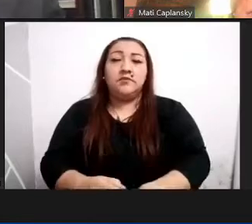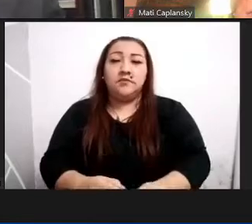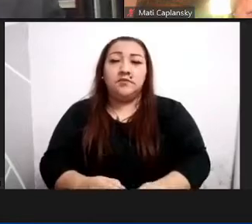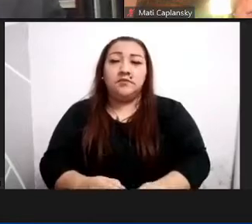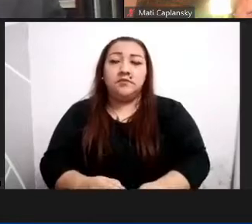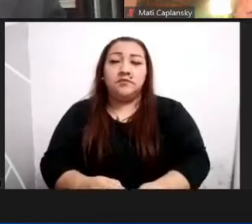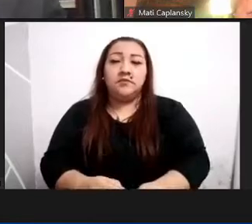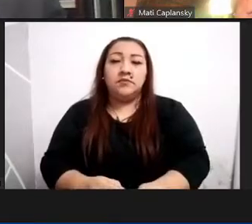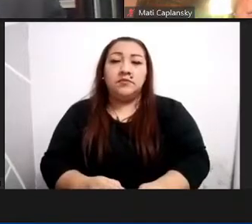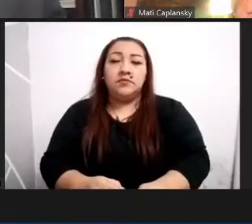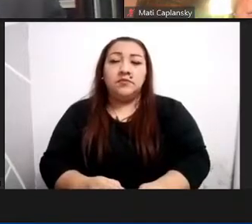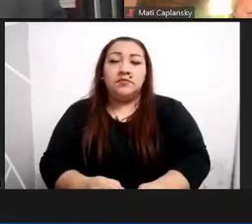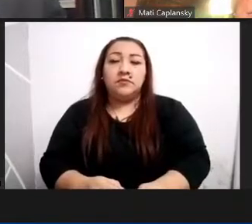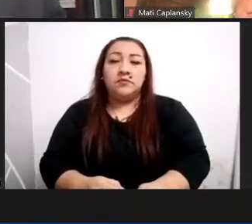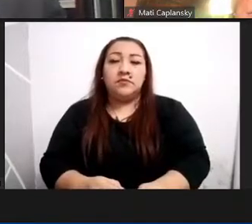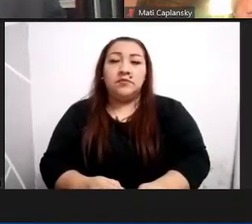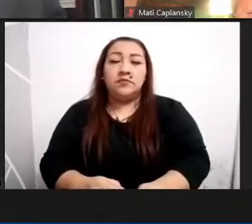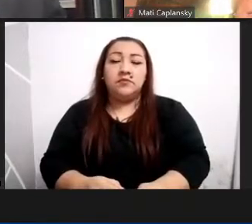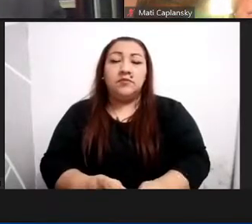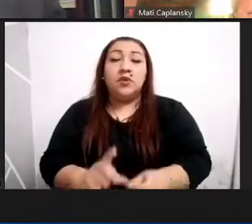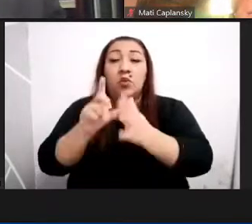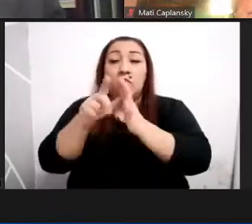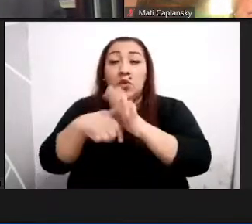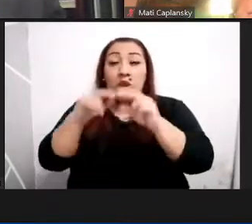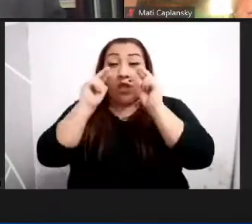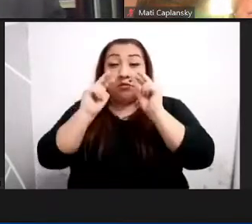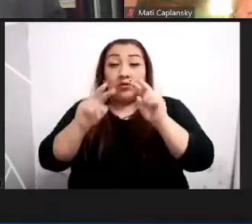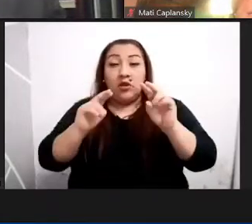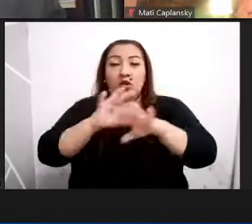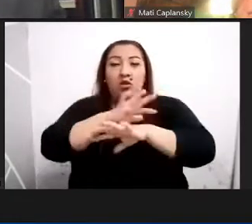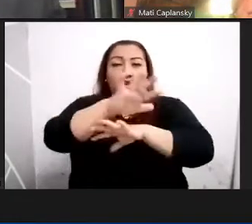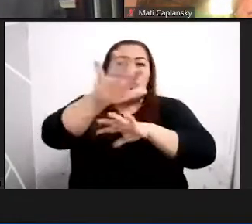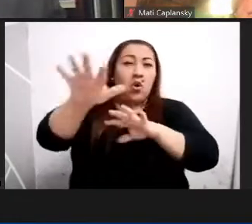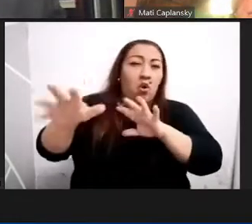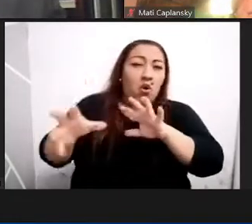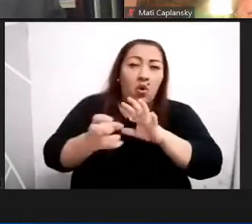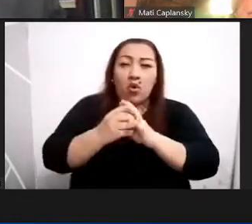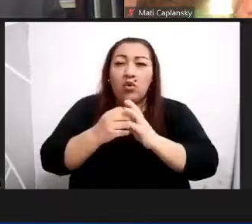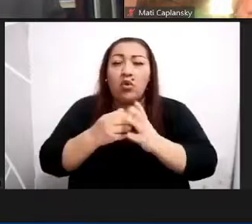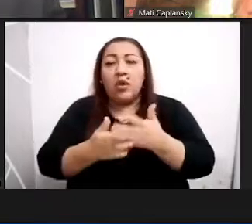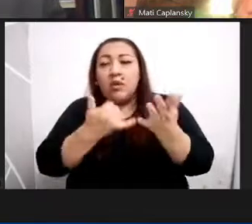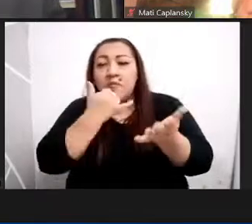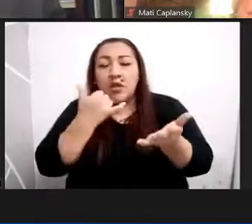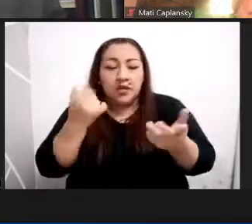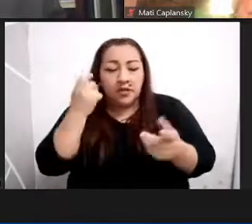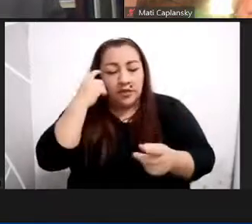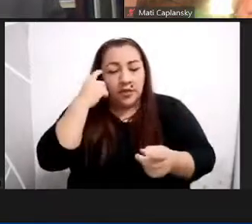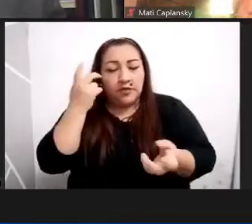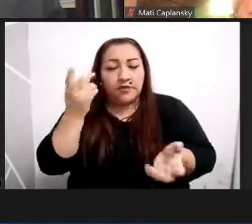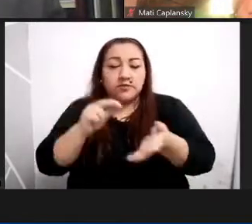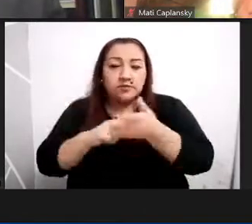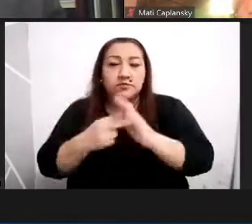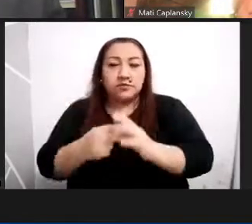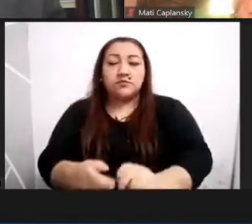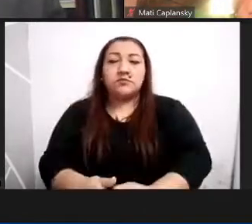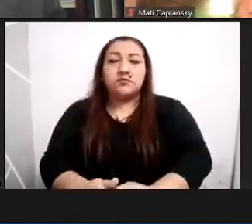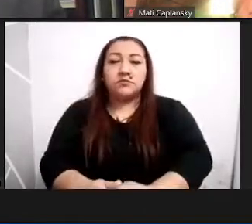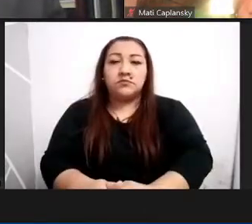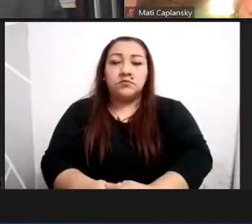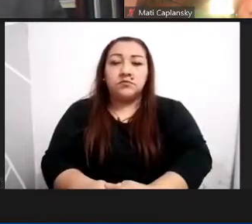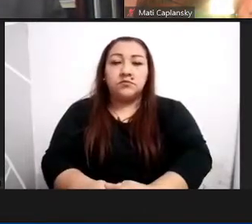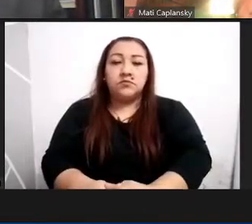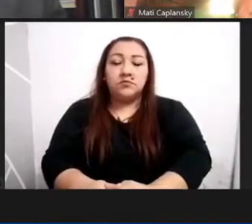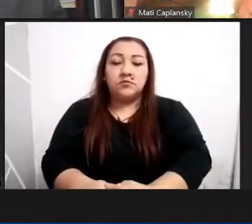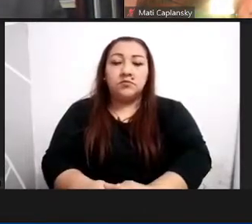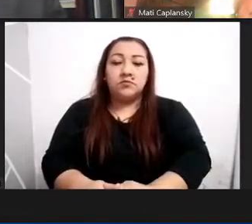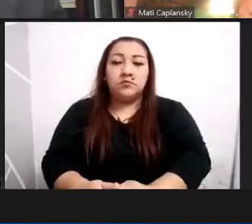Y luego la visión global, ¿no? Yo creo que ese pensamiento por compartimentos,